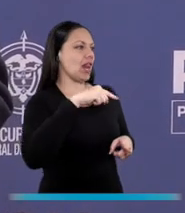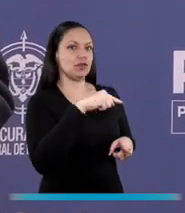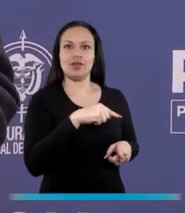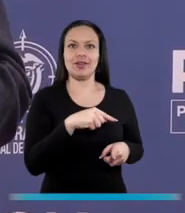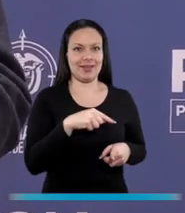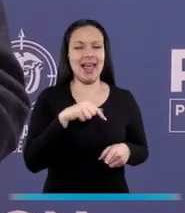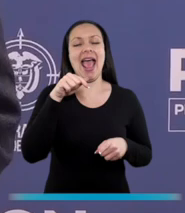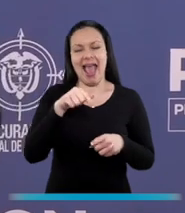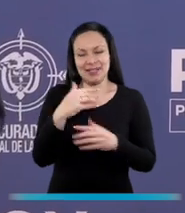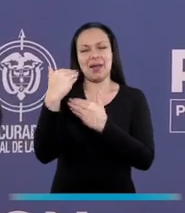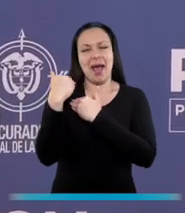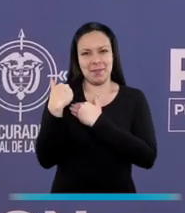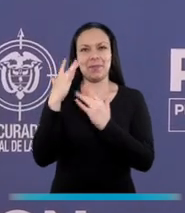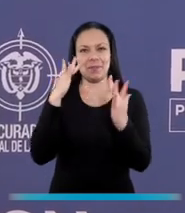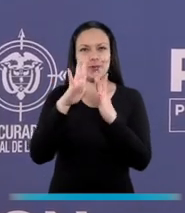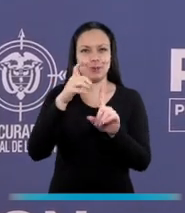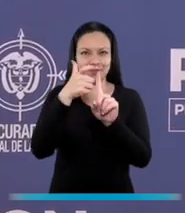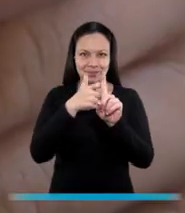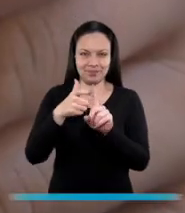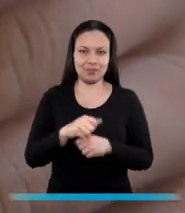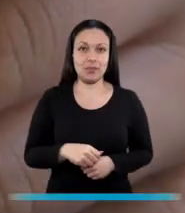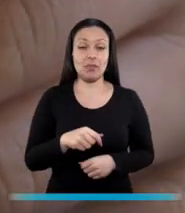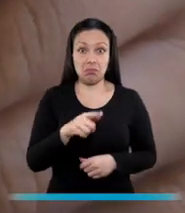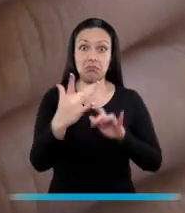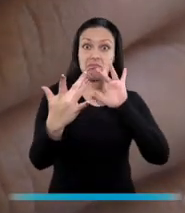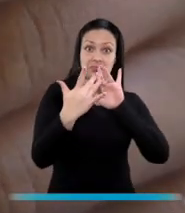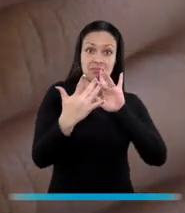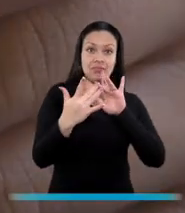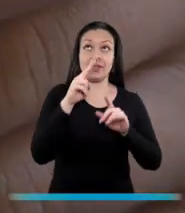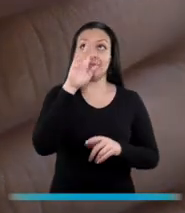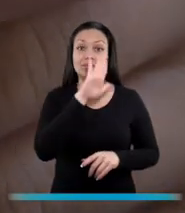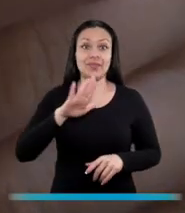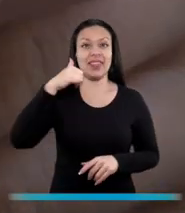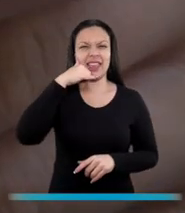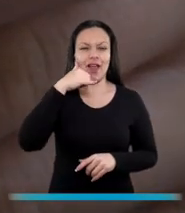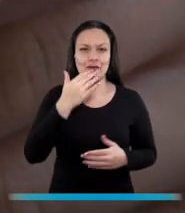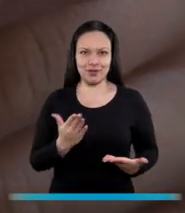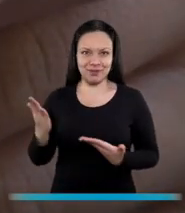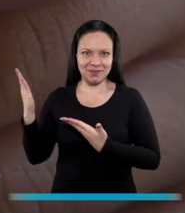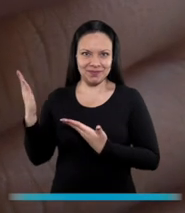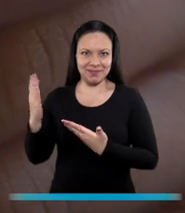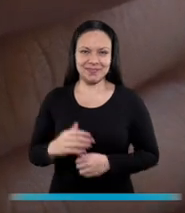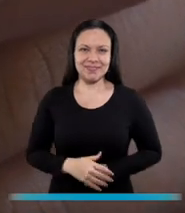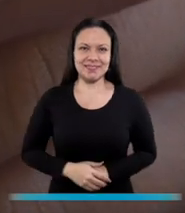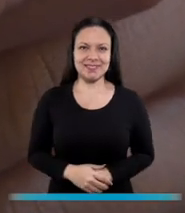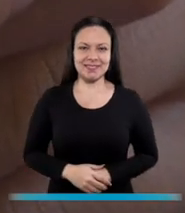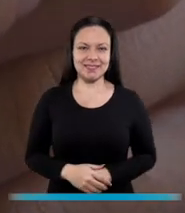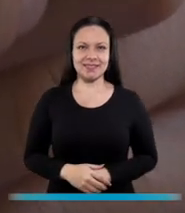los derechos ciudadanos es la primera de las funciones de la Procuraduría. Contáctenos a nuestra línea telefónica nacional